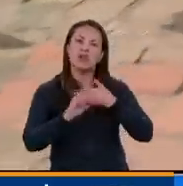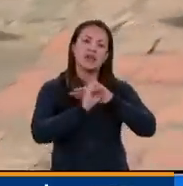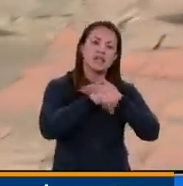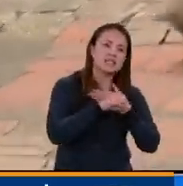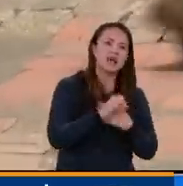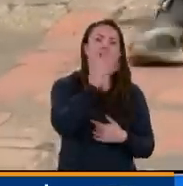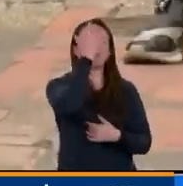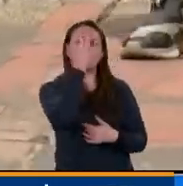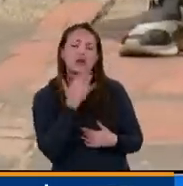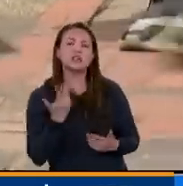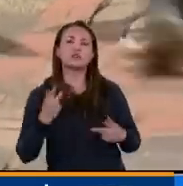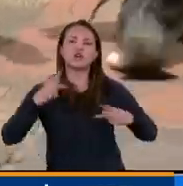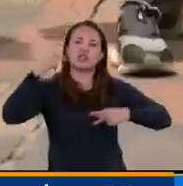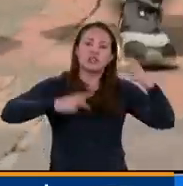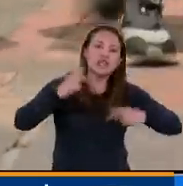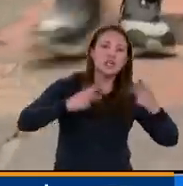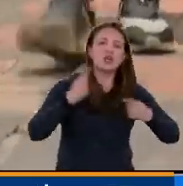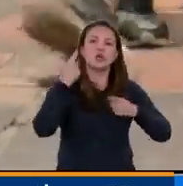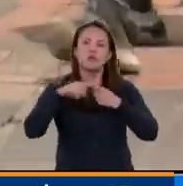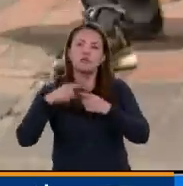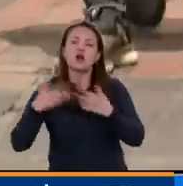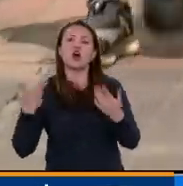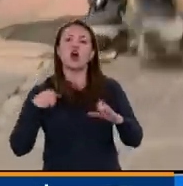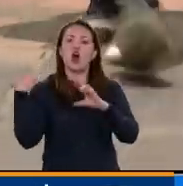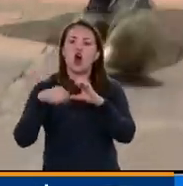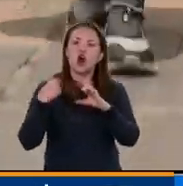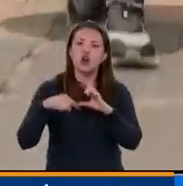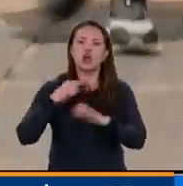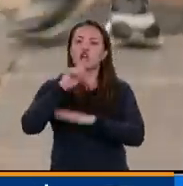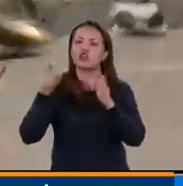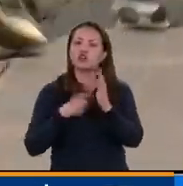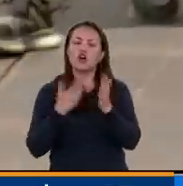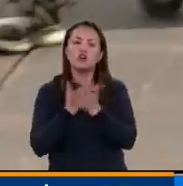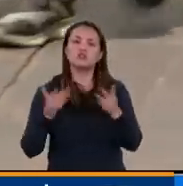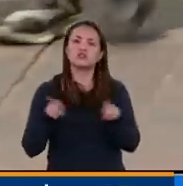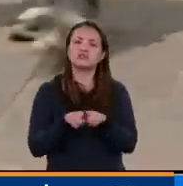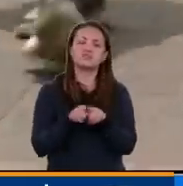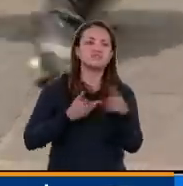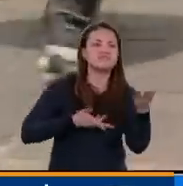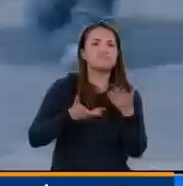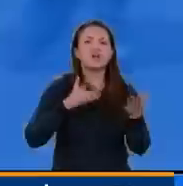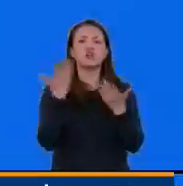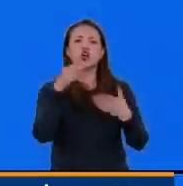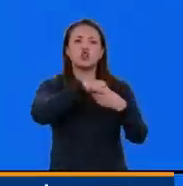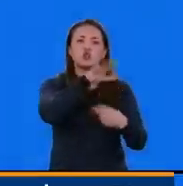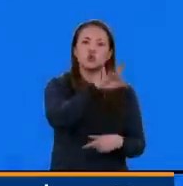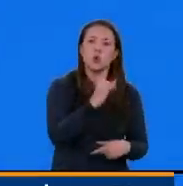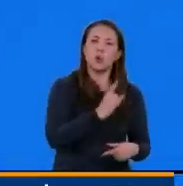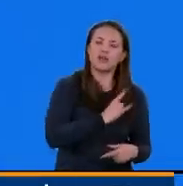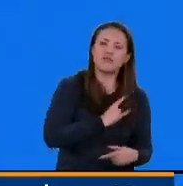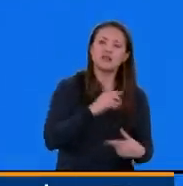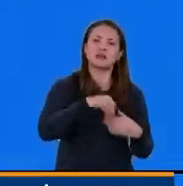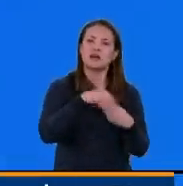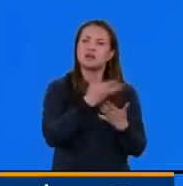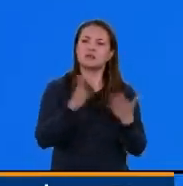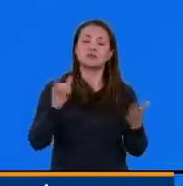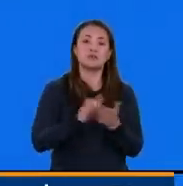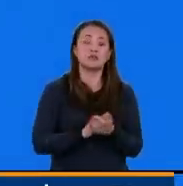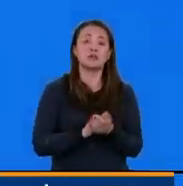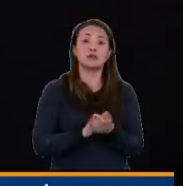Facebook, TikTok, mis correos electrónicos, que eran los de la oficina, los de la universidad. Todos los golpes